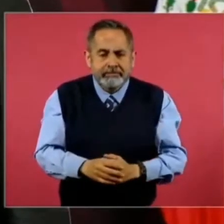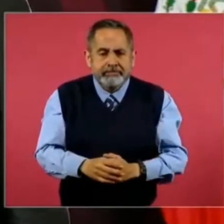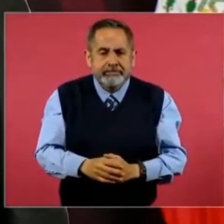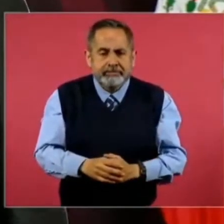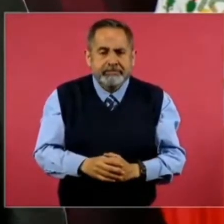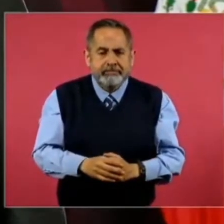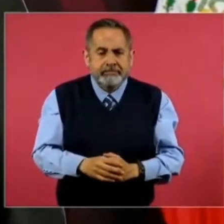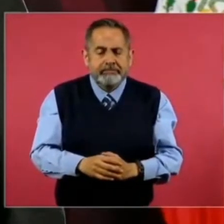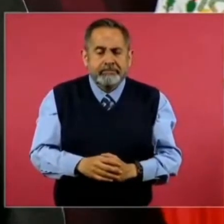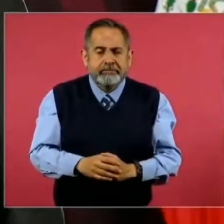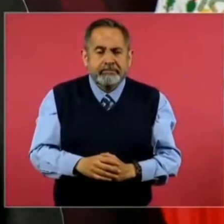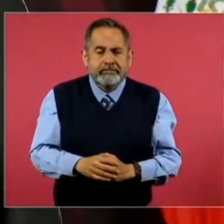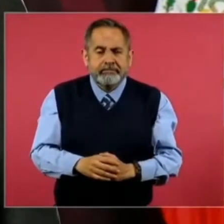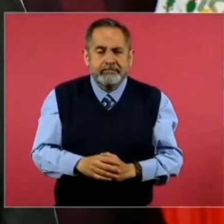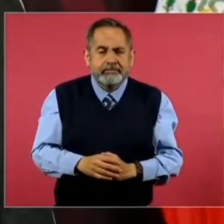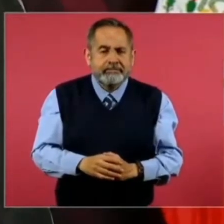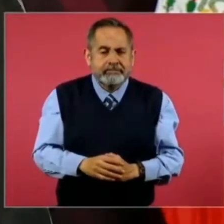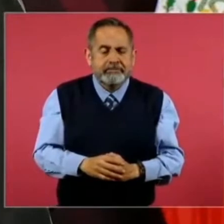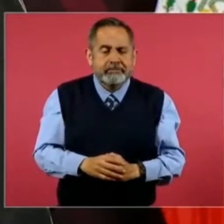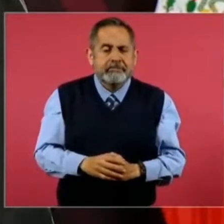hasta